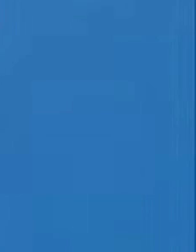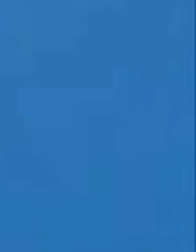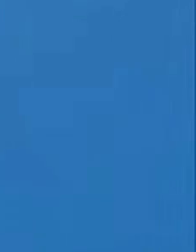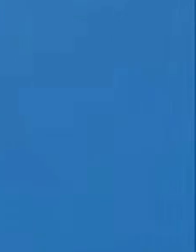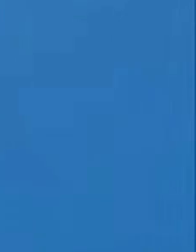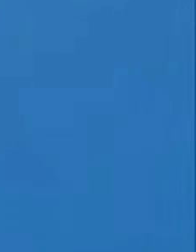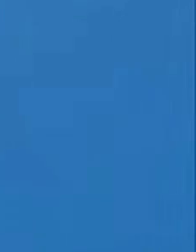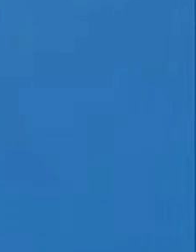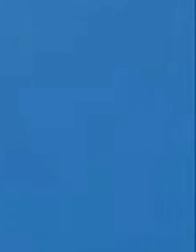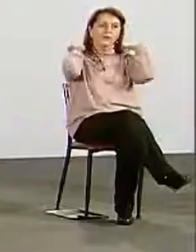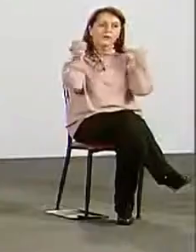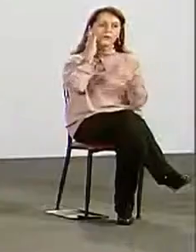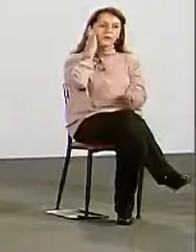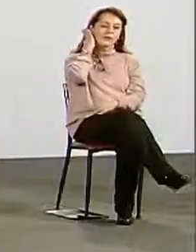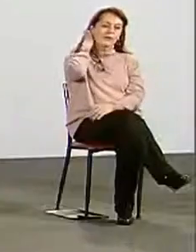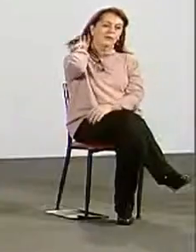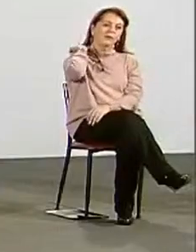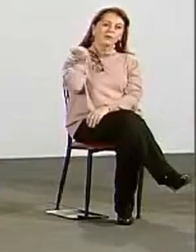Gracias.